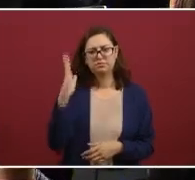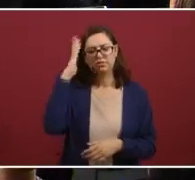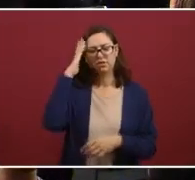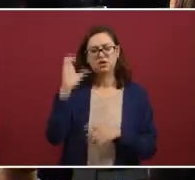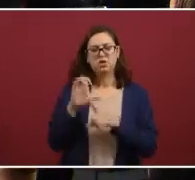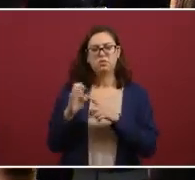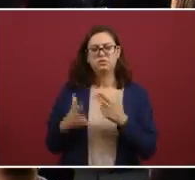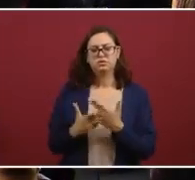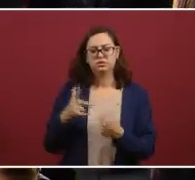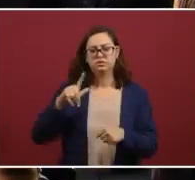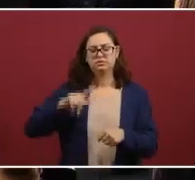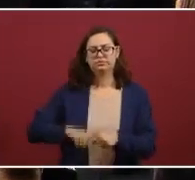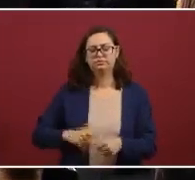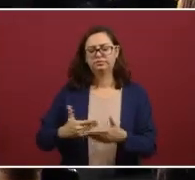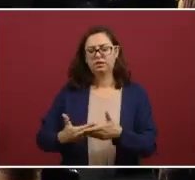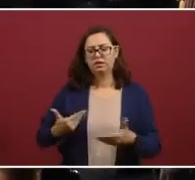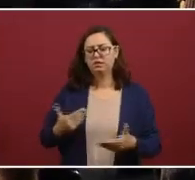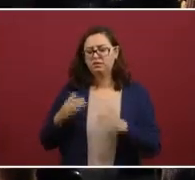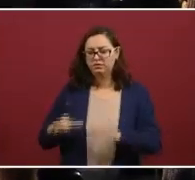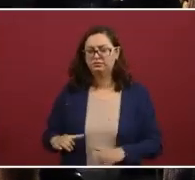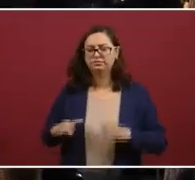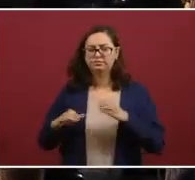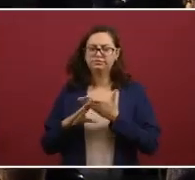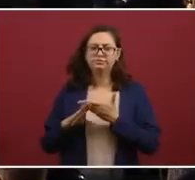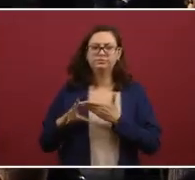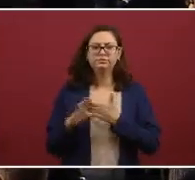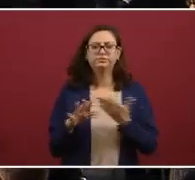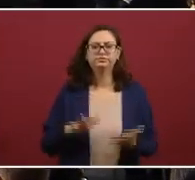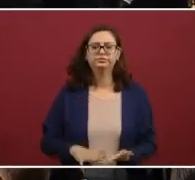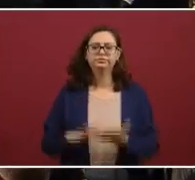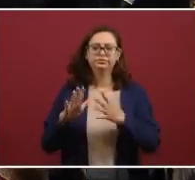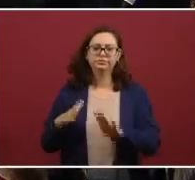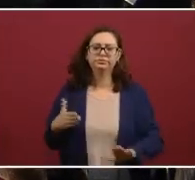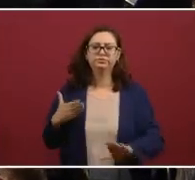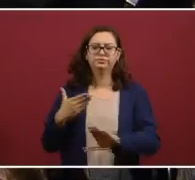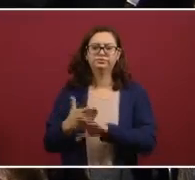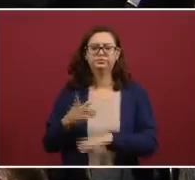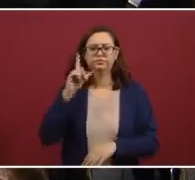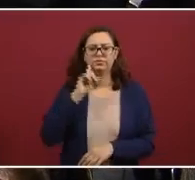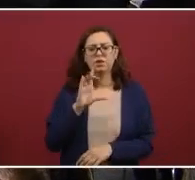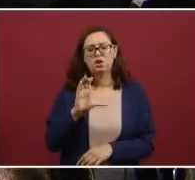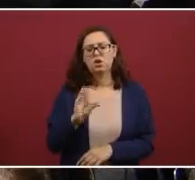Nacional para Prevenir y Erradicar la Violencia contra las Mujeres, CONAVIM.